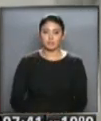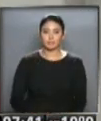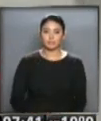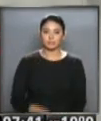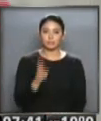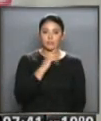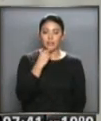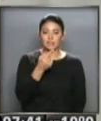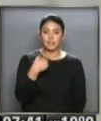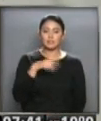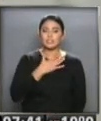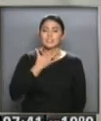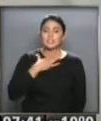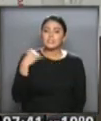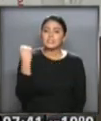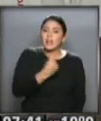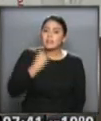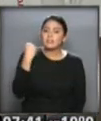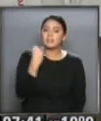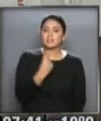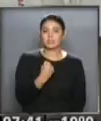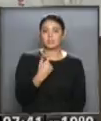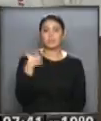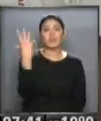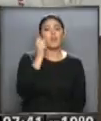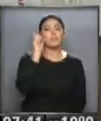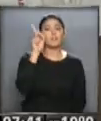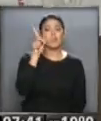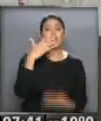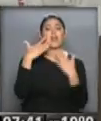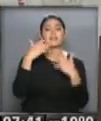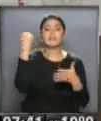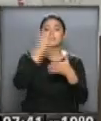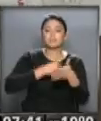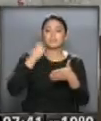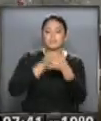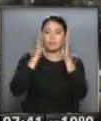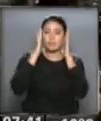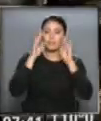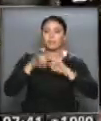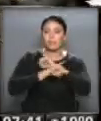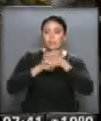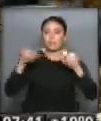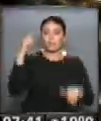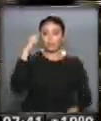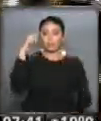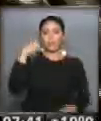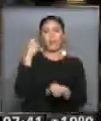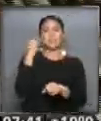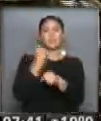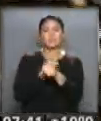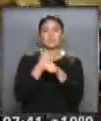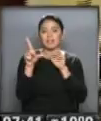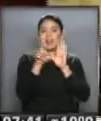Lo desearon con el cuerpo y el alma. Lo consiguieron con la perseverancia y la concientización. Es ley la